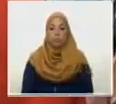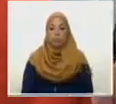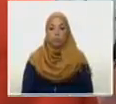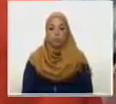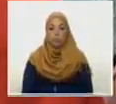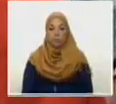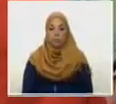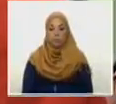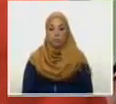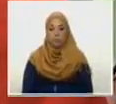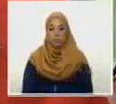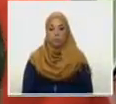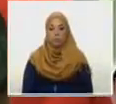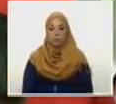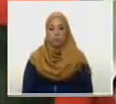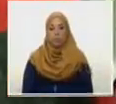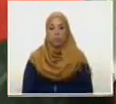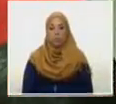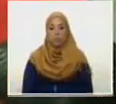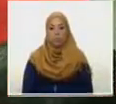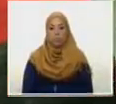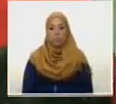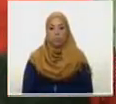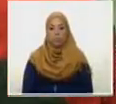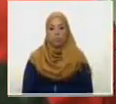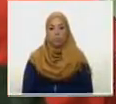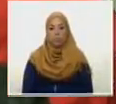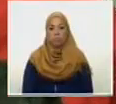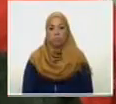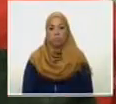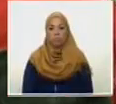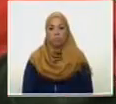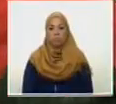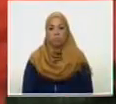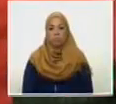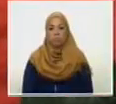presidente del Banco Central de Venezuela.